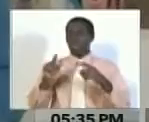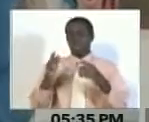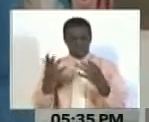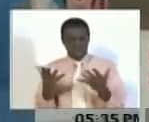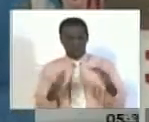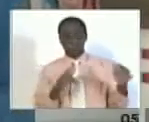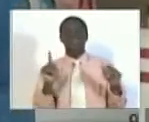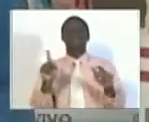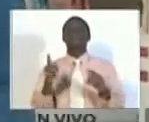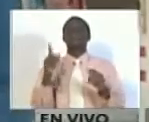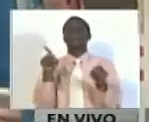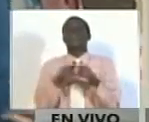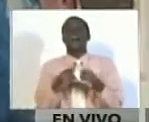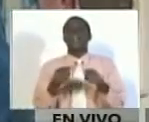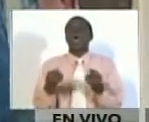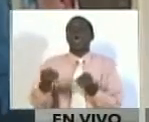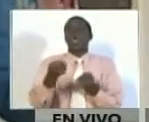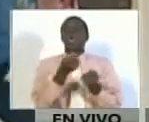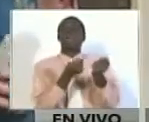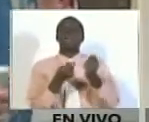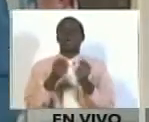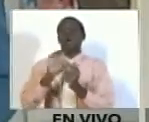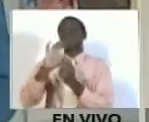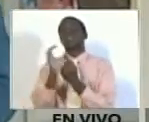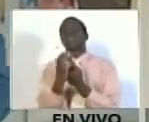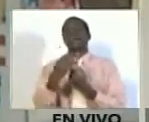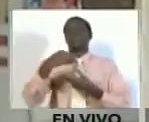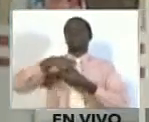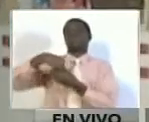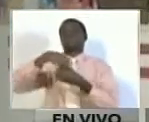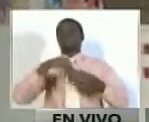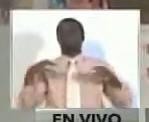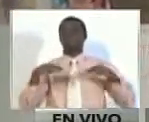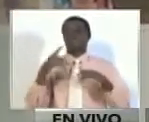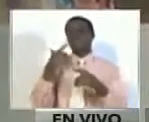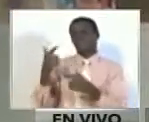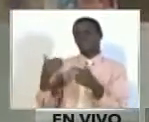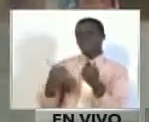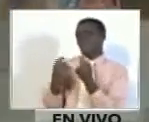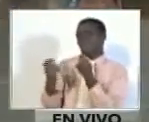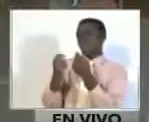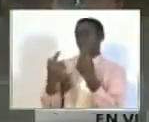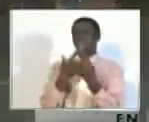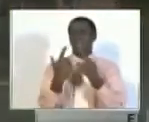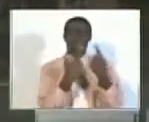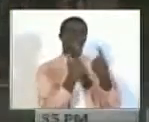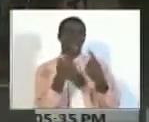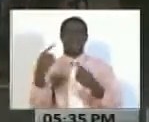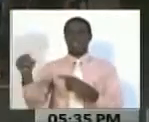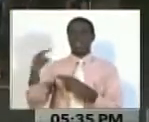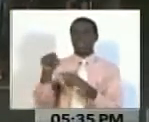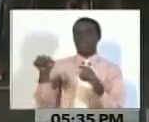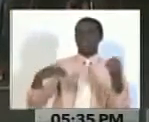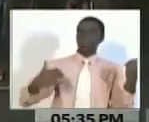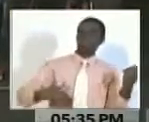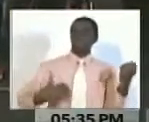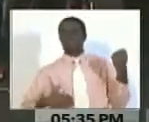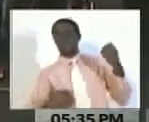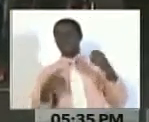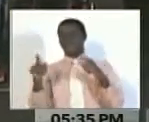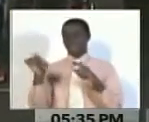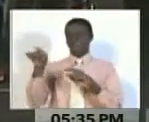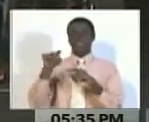hablando en el primer tema con el presidente Lien y también con los muchachos de Tu Rambla. Yo les decía, ¿ese nombre suena? ¿Ah? Vamos a ver de qué se